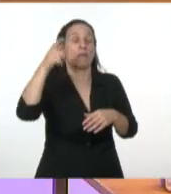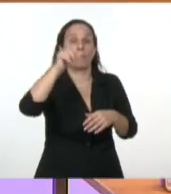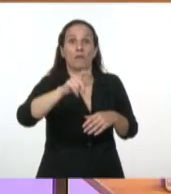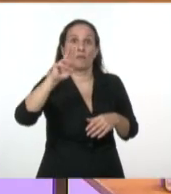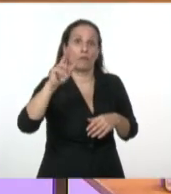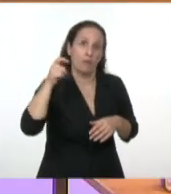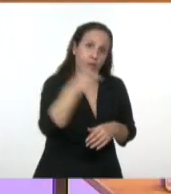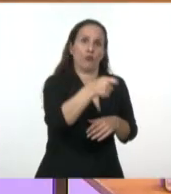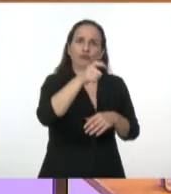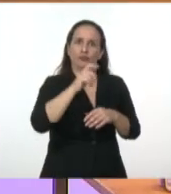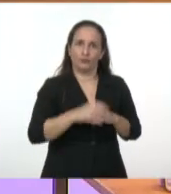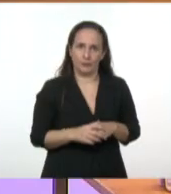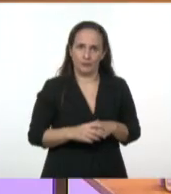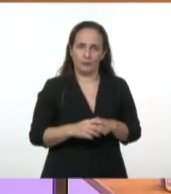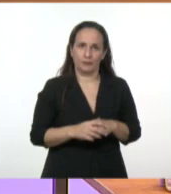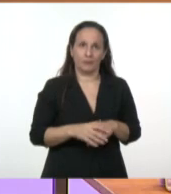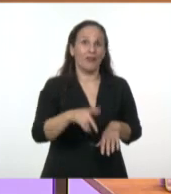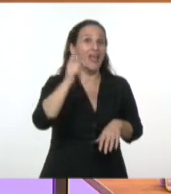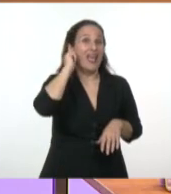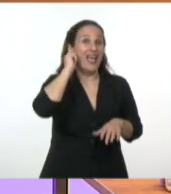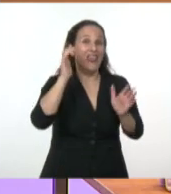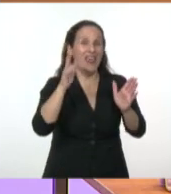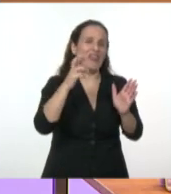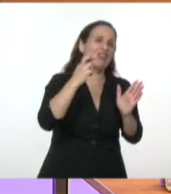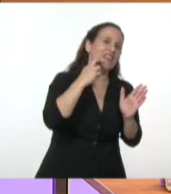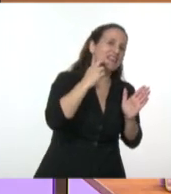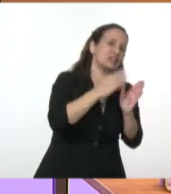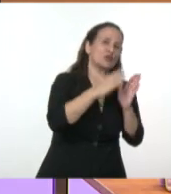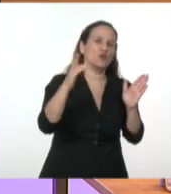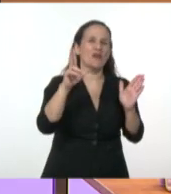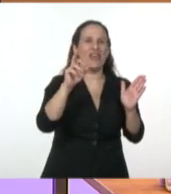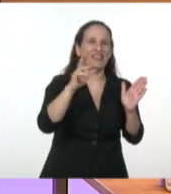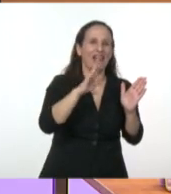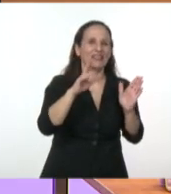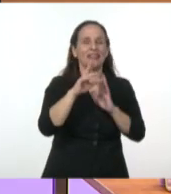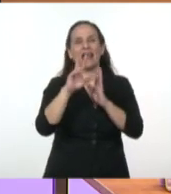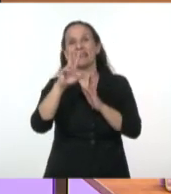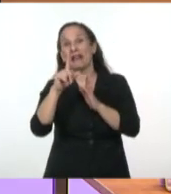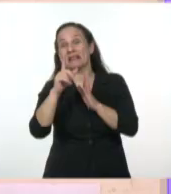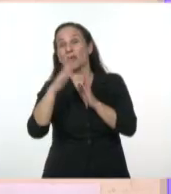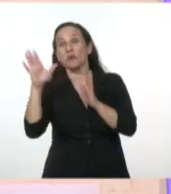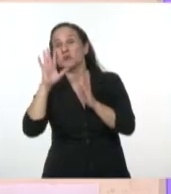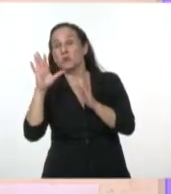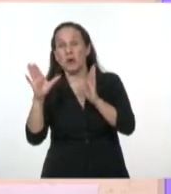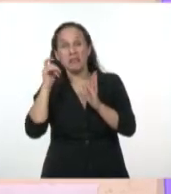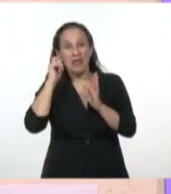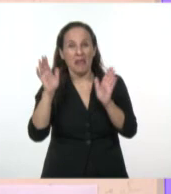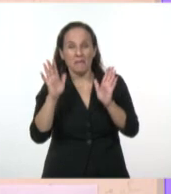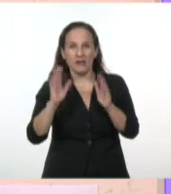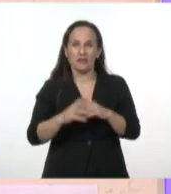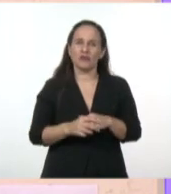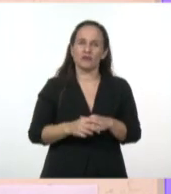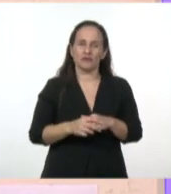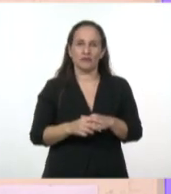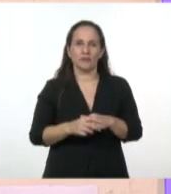las víctimas, mayoritariamente entre los 19 y los 30 años y los 31 y los 50. Pero podemos ver